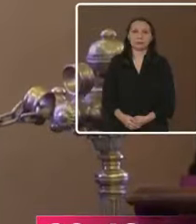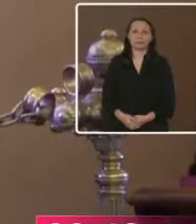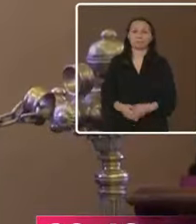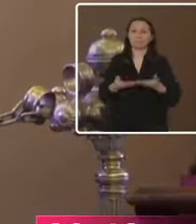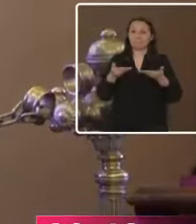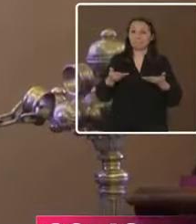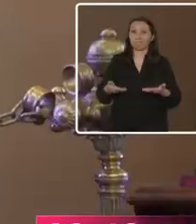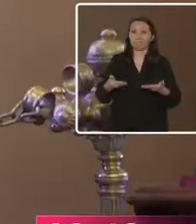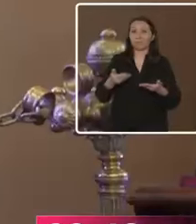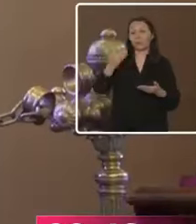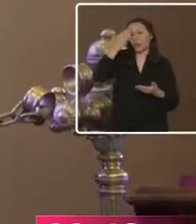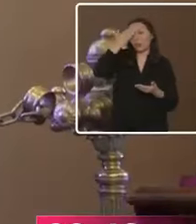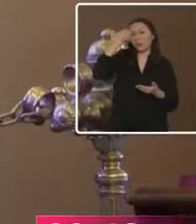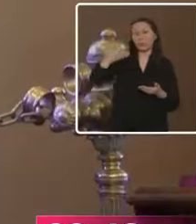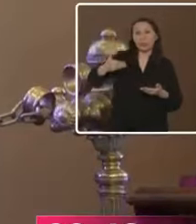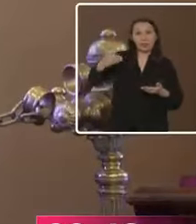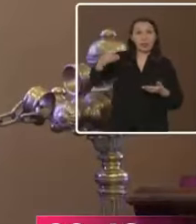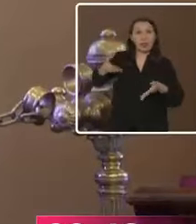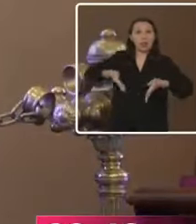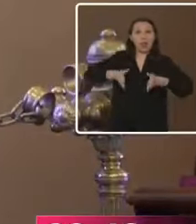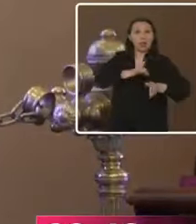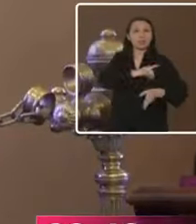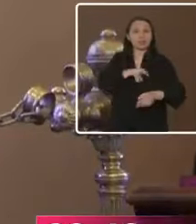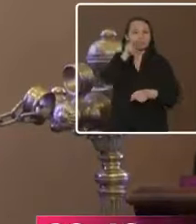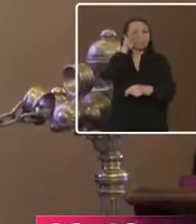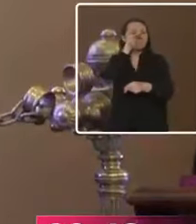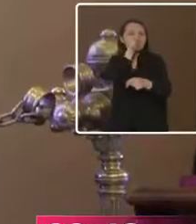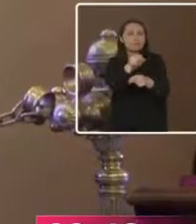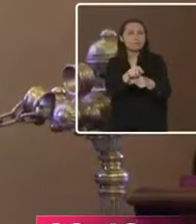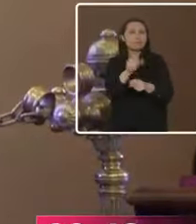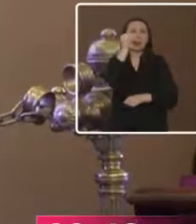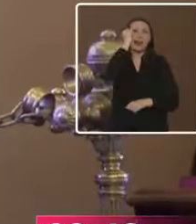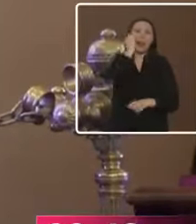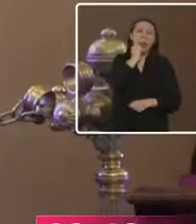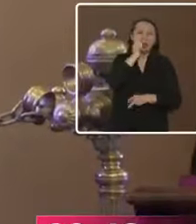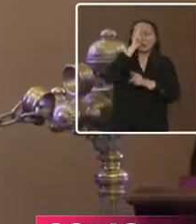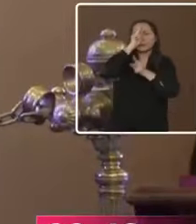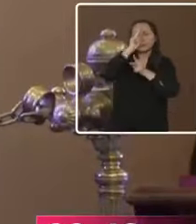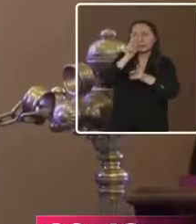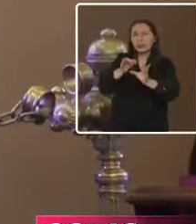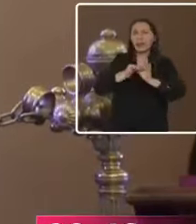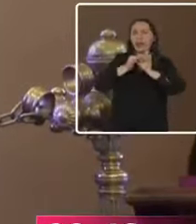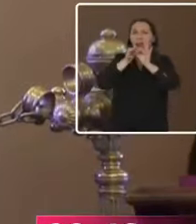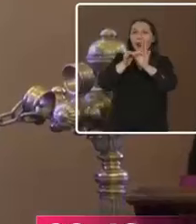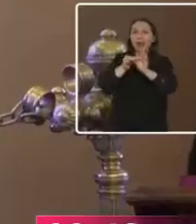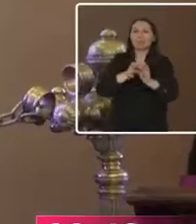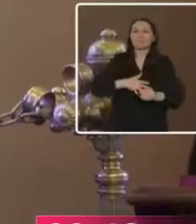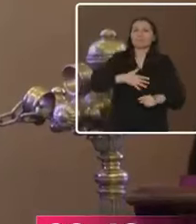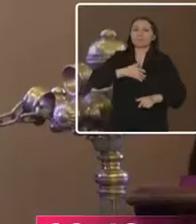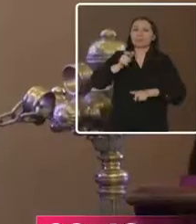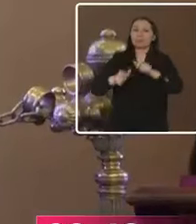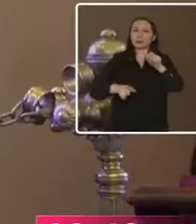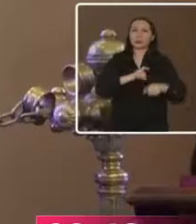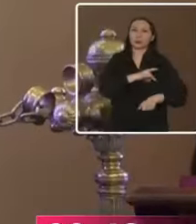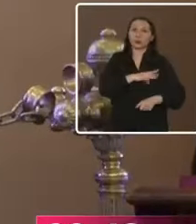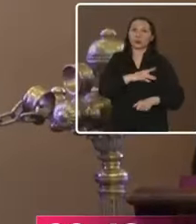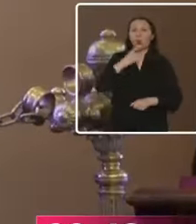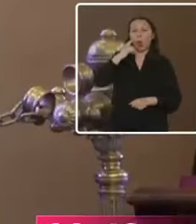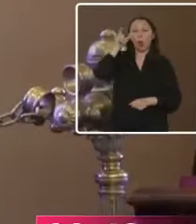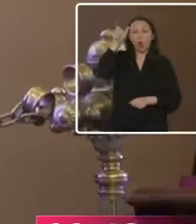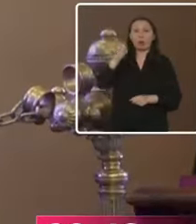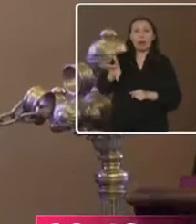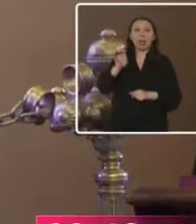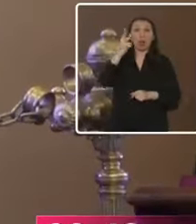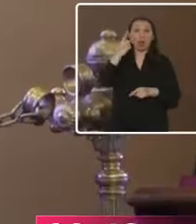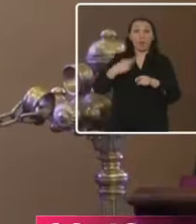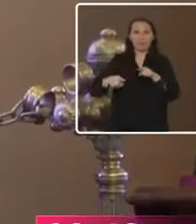En estos días, las calles de Chile han sido testigos del cariño, admiración y gratitud que sienten los chilenos por el hombre que eligieron